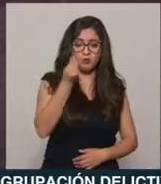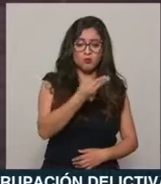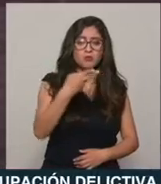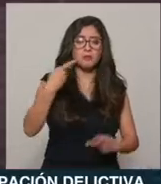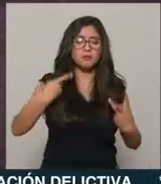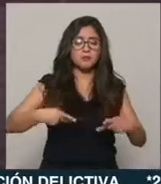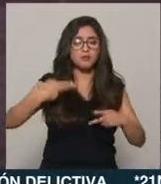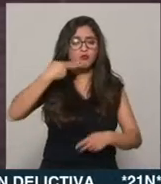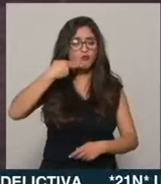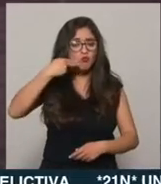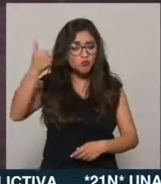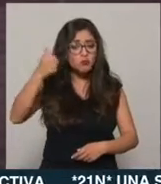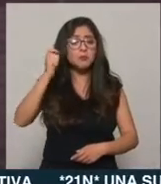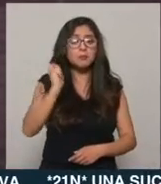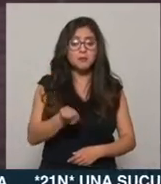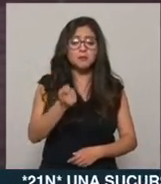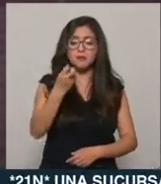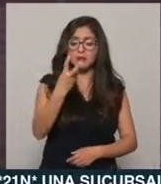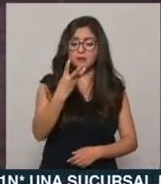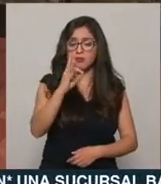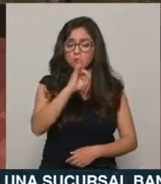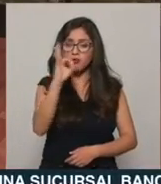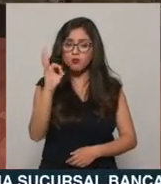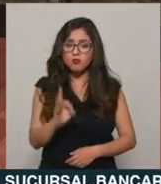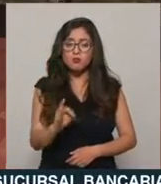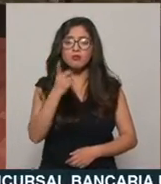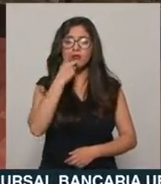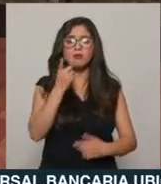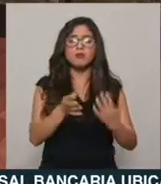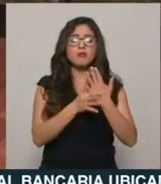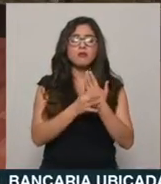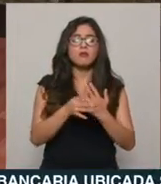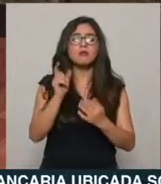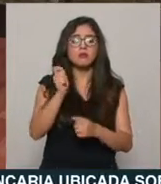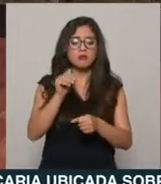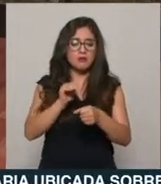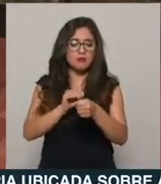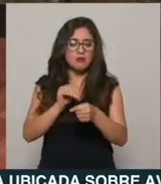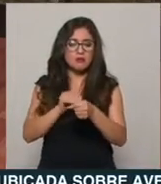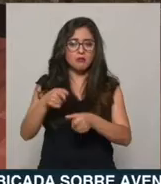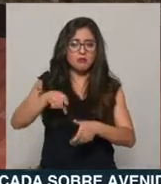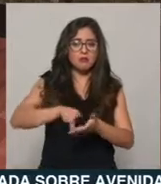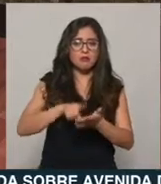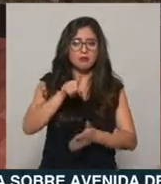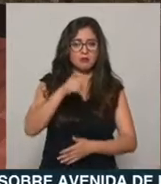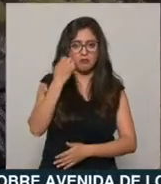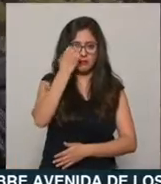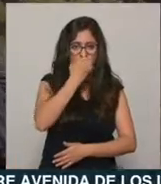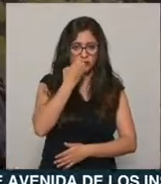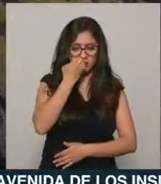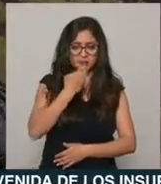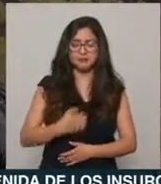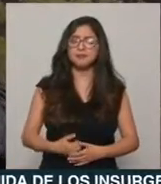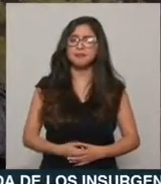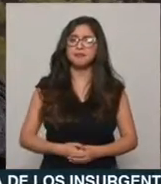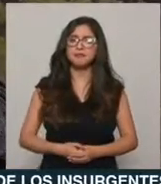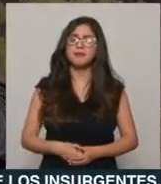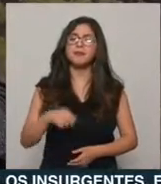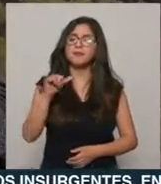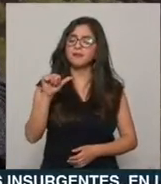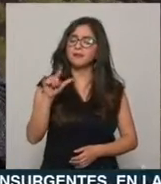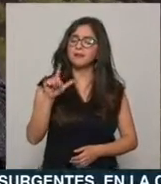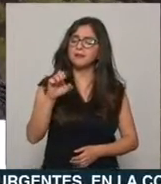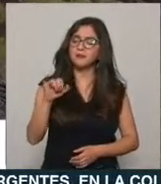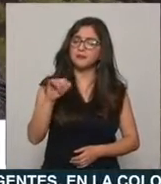de estos temas, el 3% ha reportado algún caso de acoso escolar. Mira, Alejandra, gracias por la oportunidad. Hay